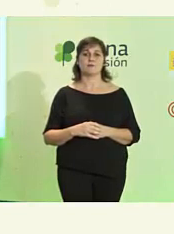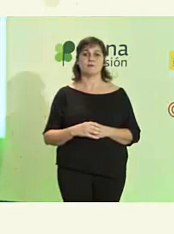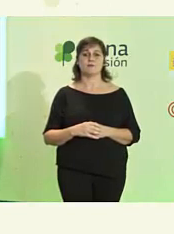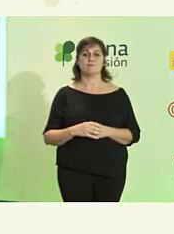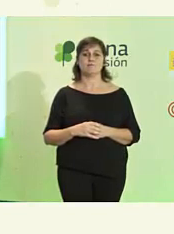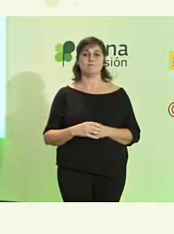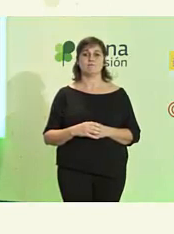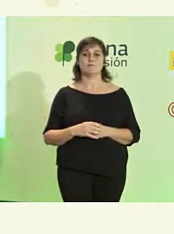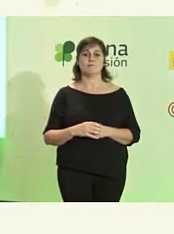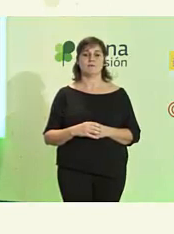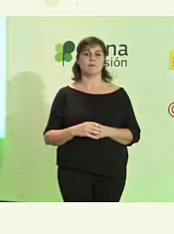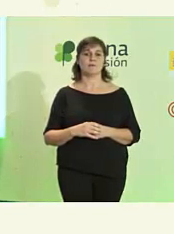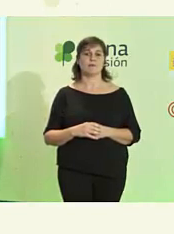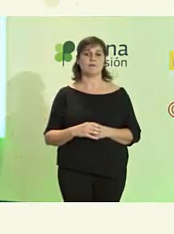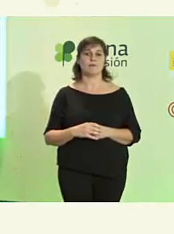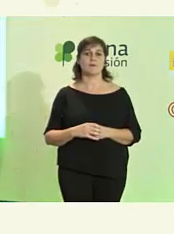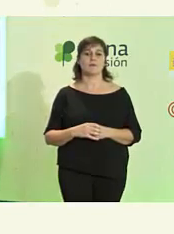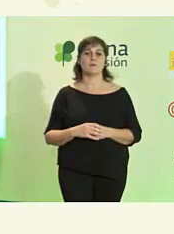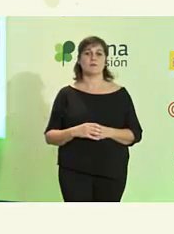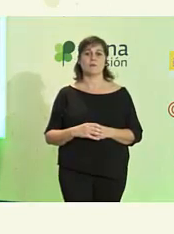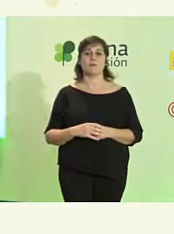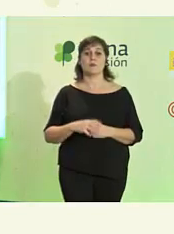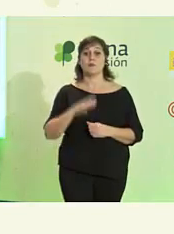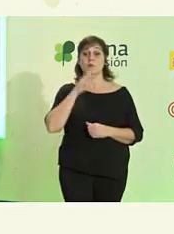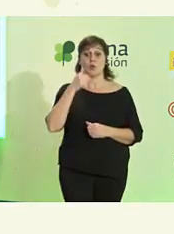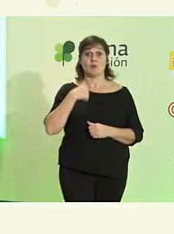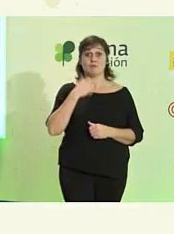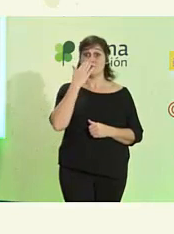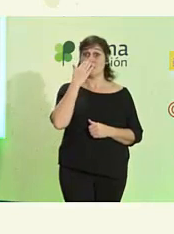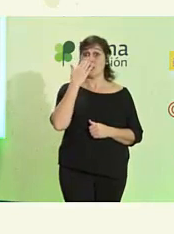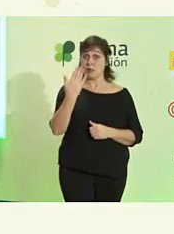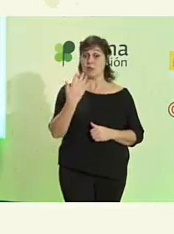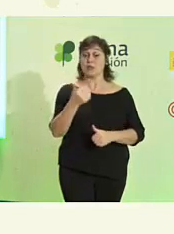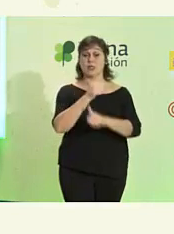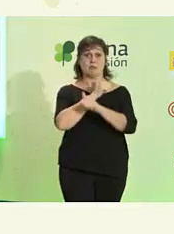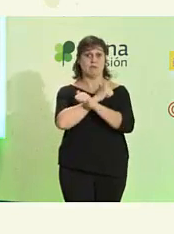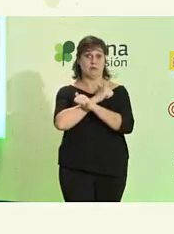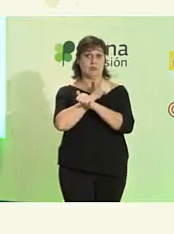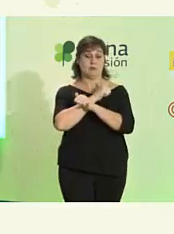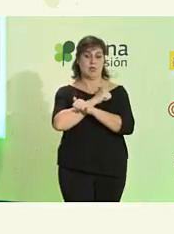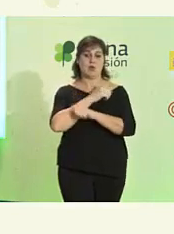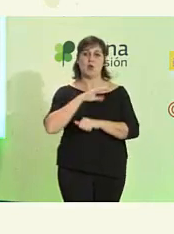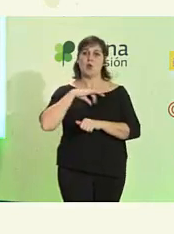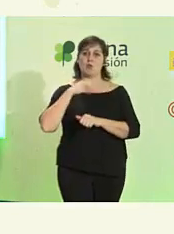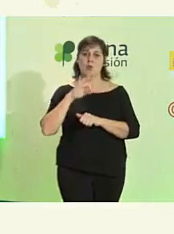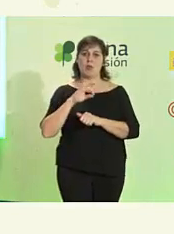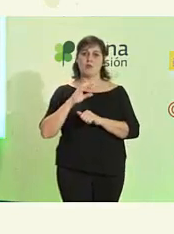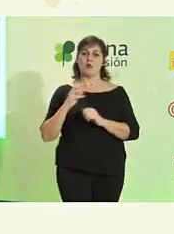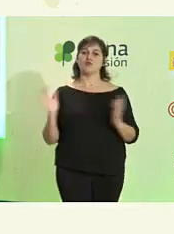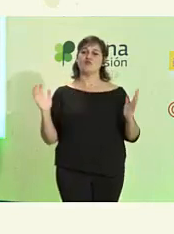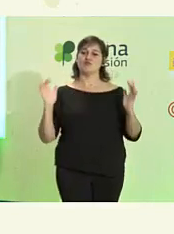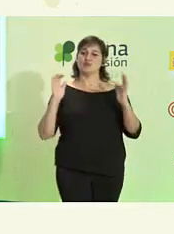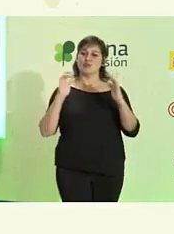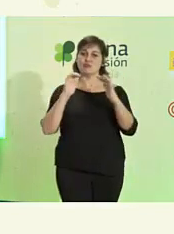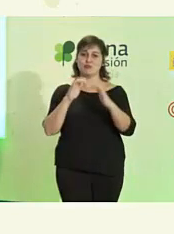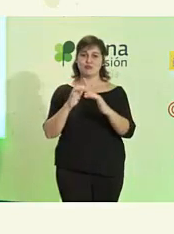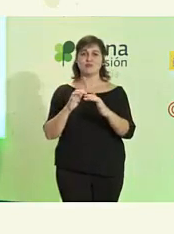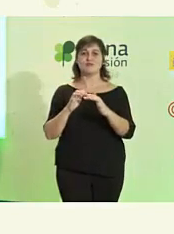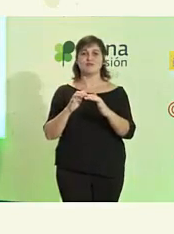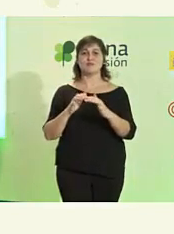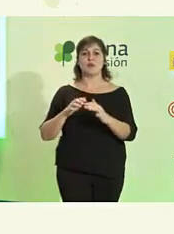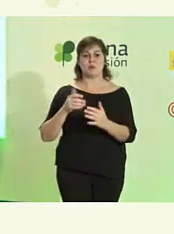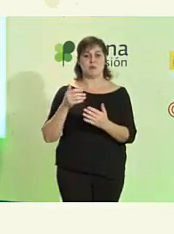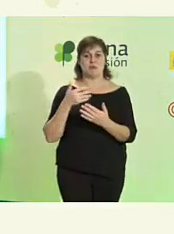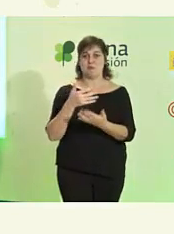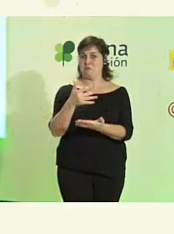Porque, espero sinceramente que podamos reunirnos pronto en